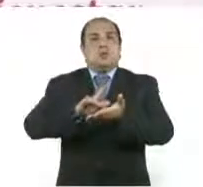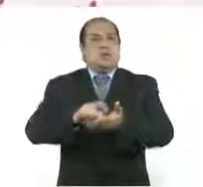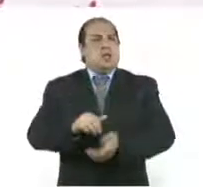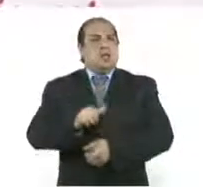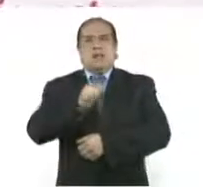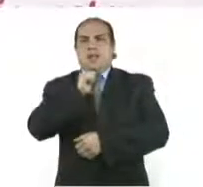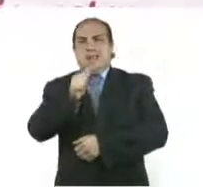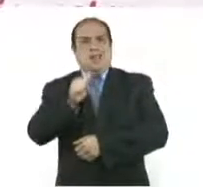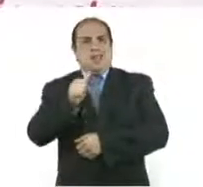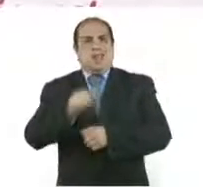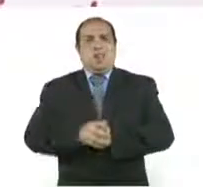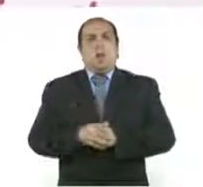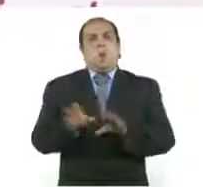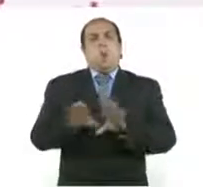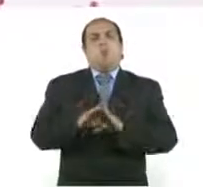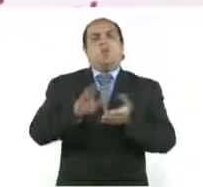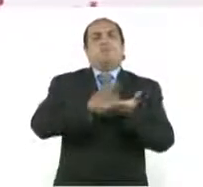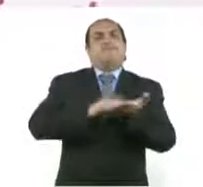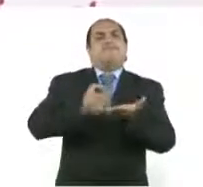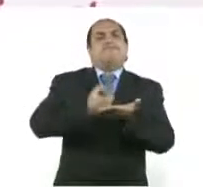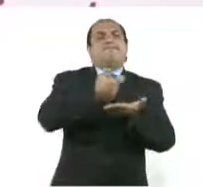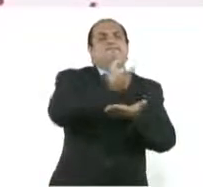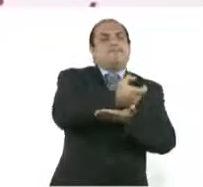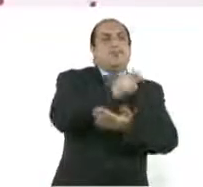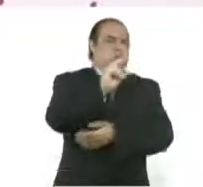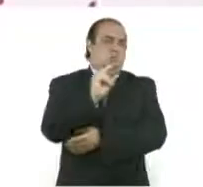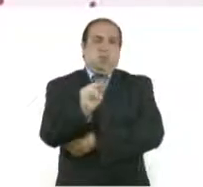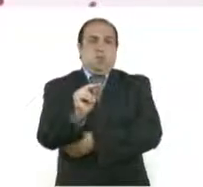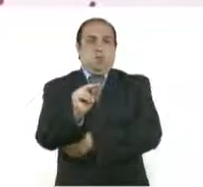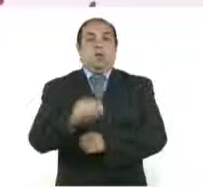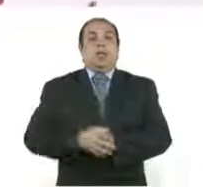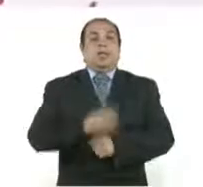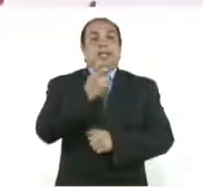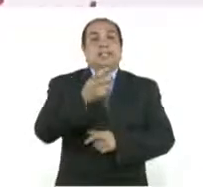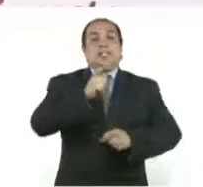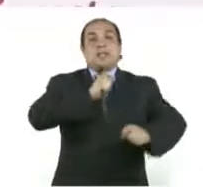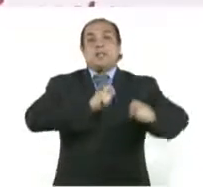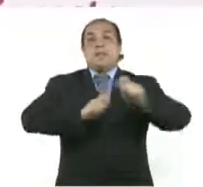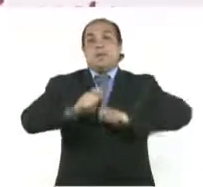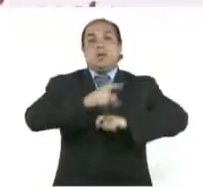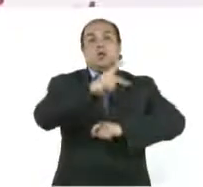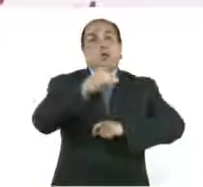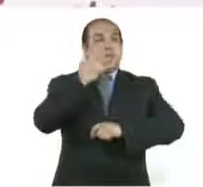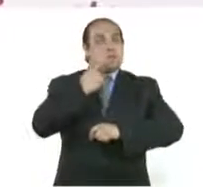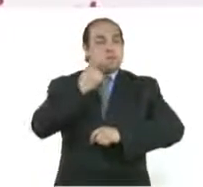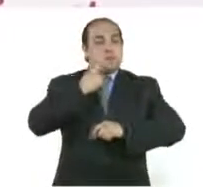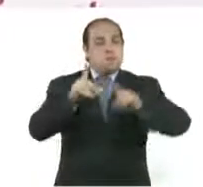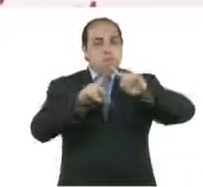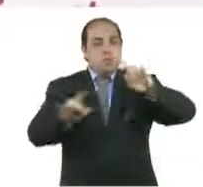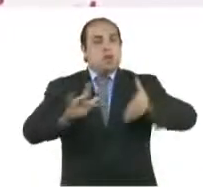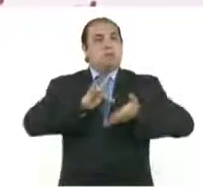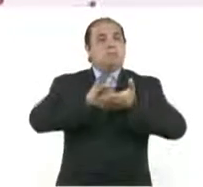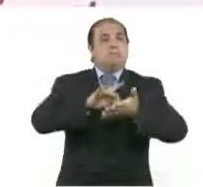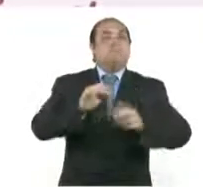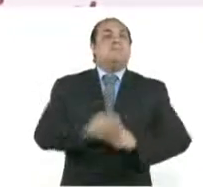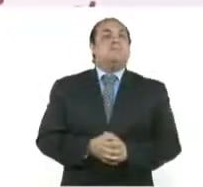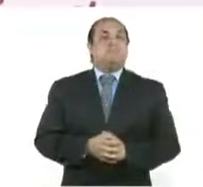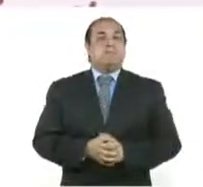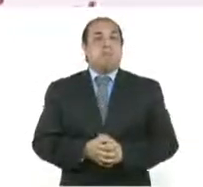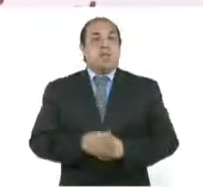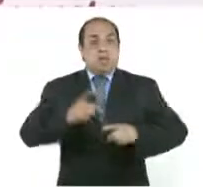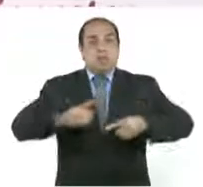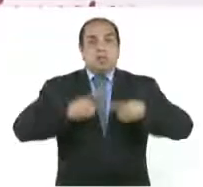ninguna dádiva, sino una retribución por todo lo que han hecho por México. Es entregarles lo que es